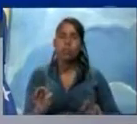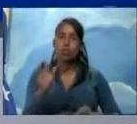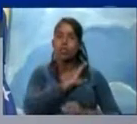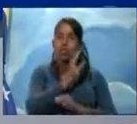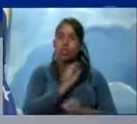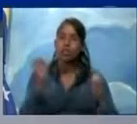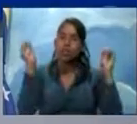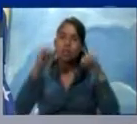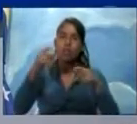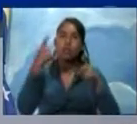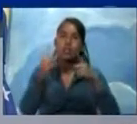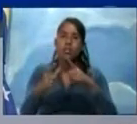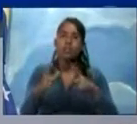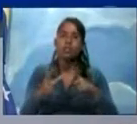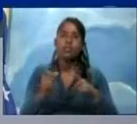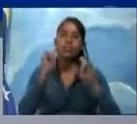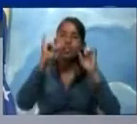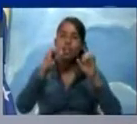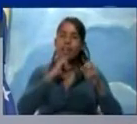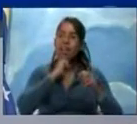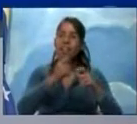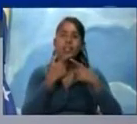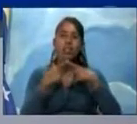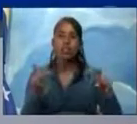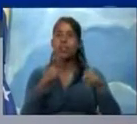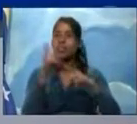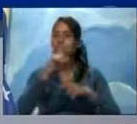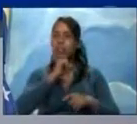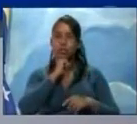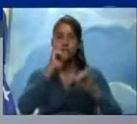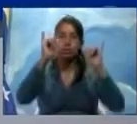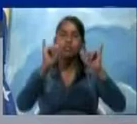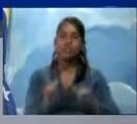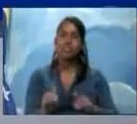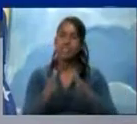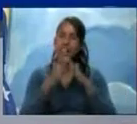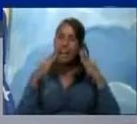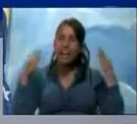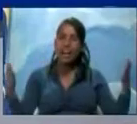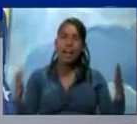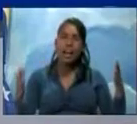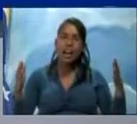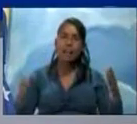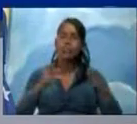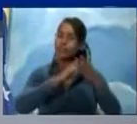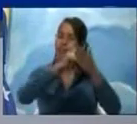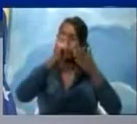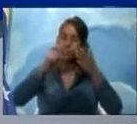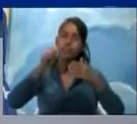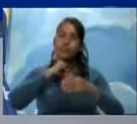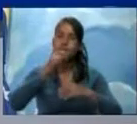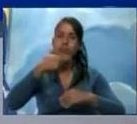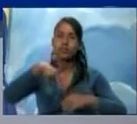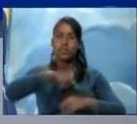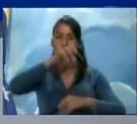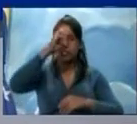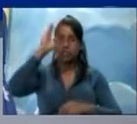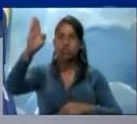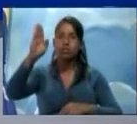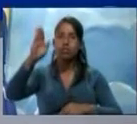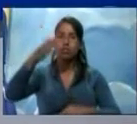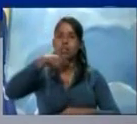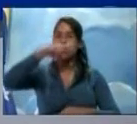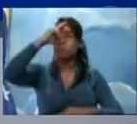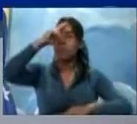toma otra y el paisaje es diferente. Qué tremendo decorador es nuestro Padre